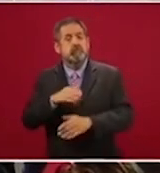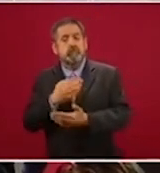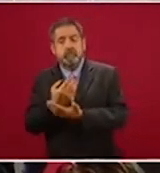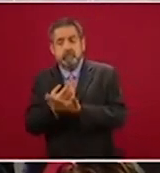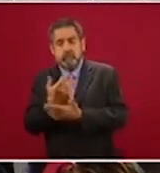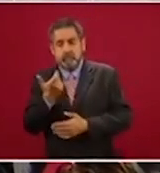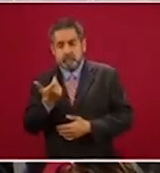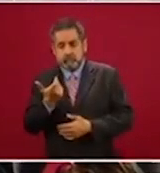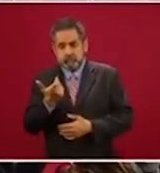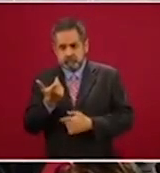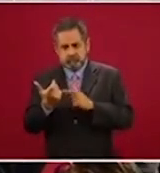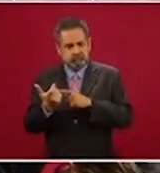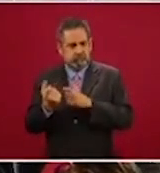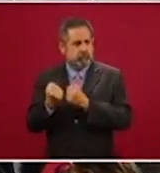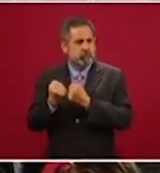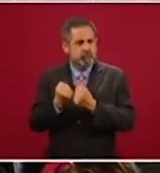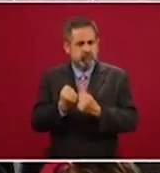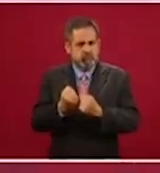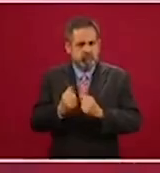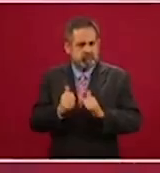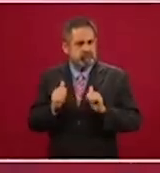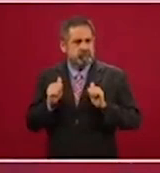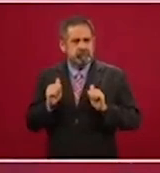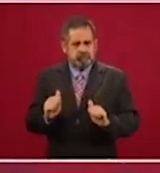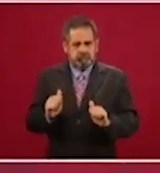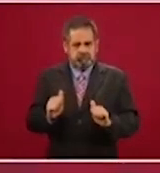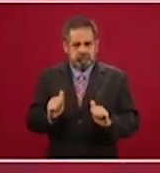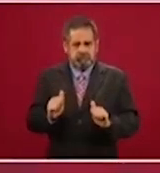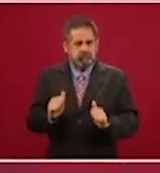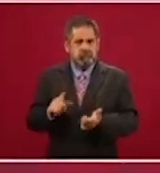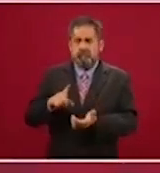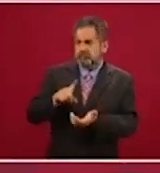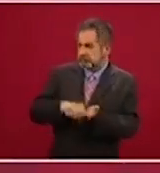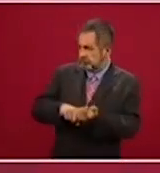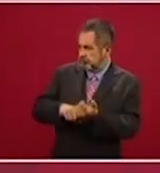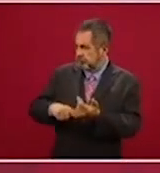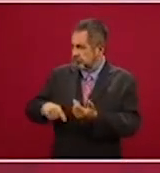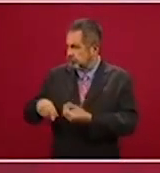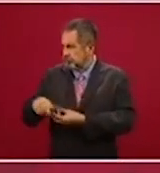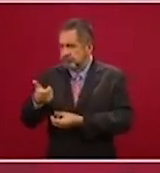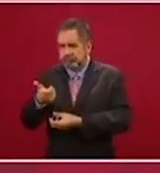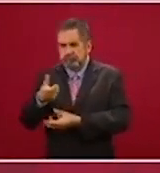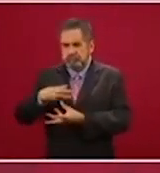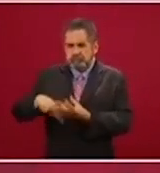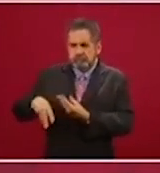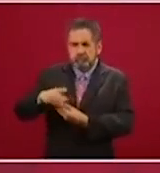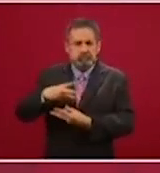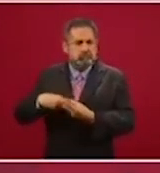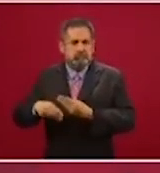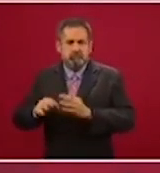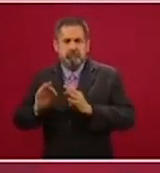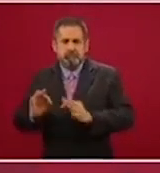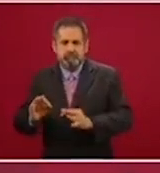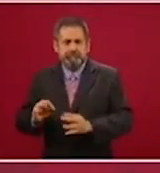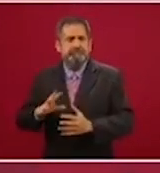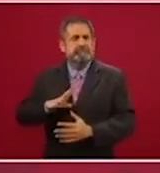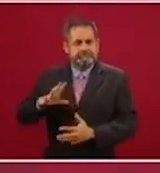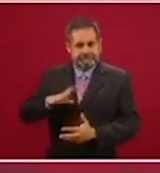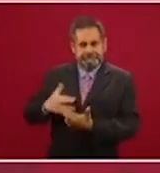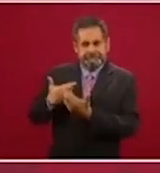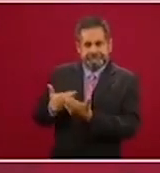está fuerte, tenemos finanzas públicas sanas, tenemos reservas